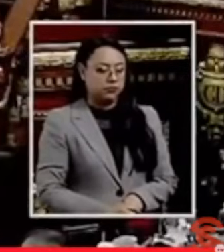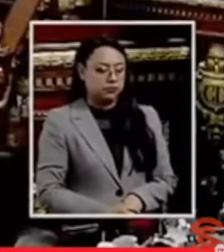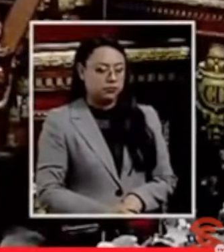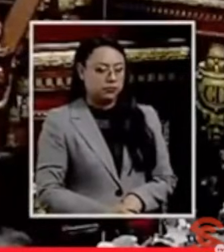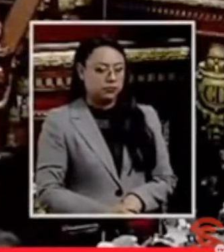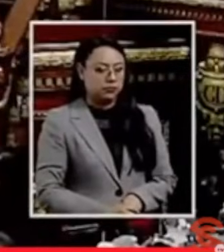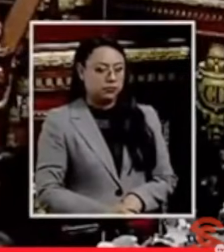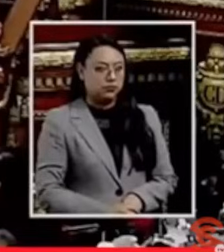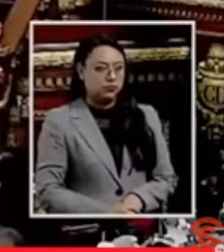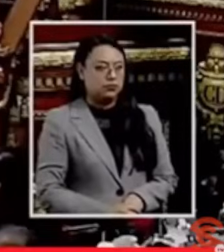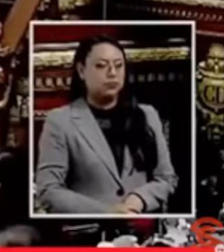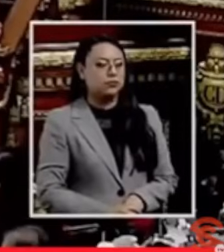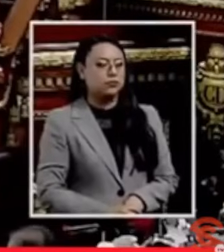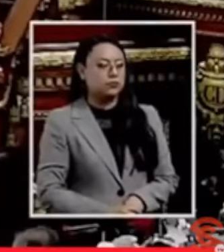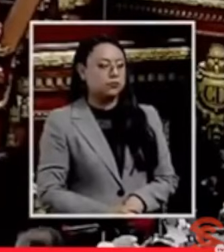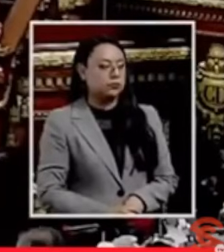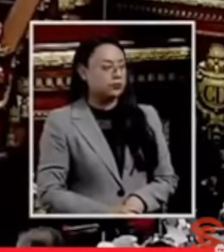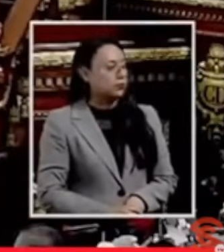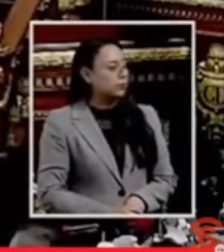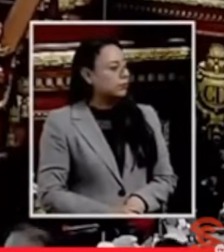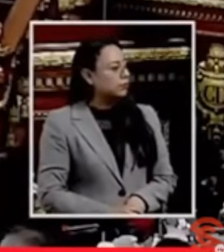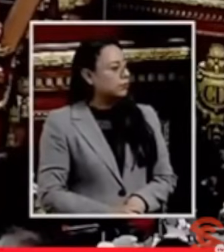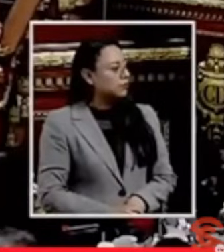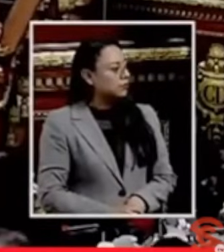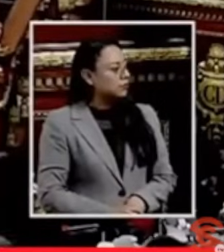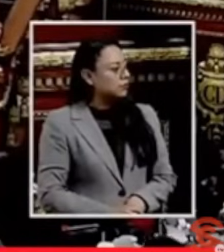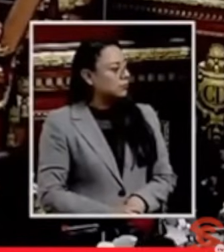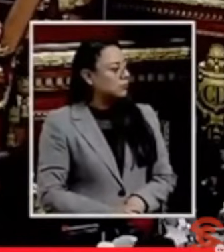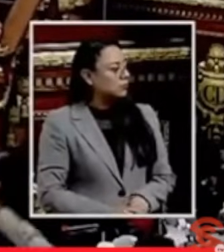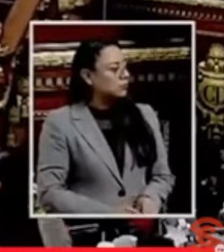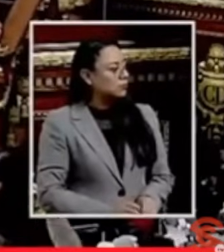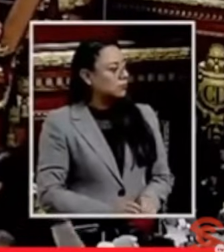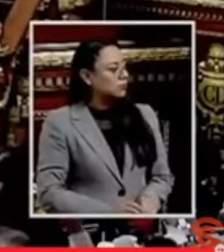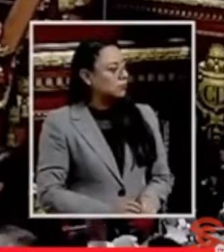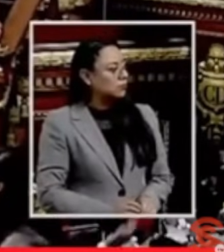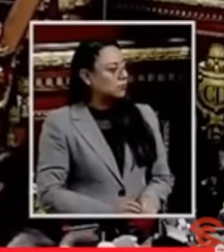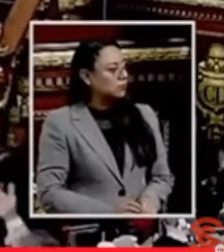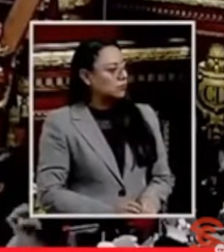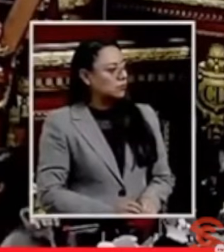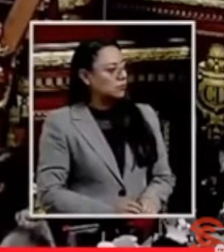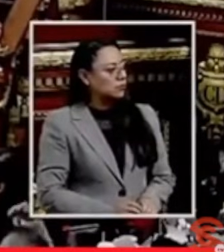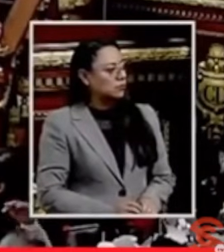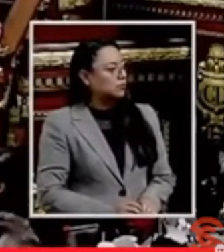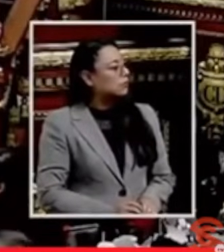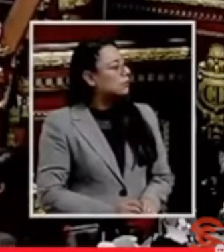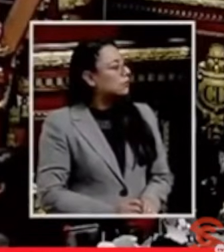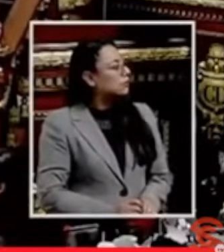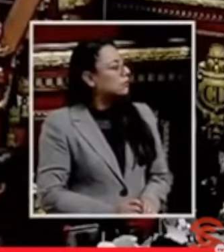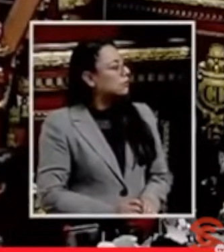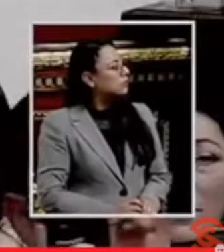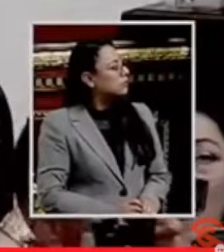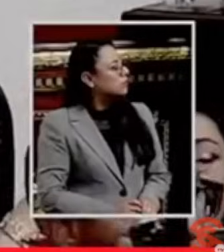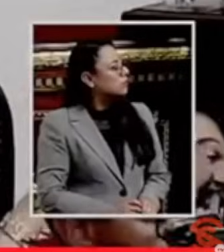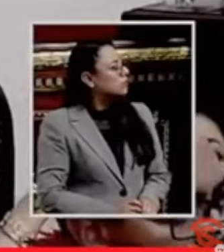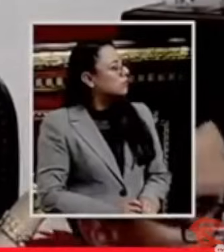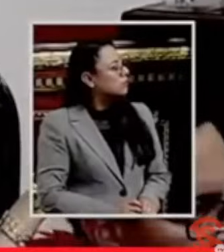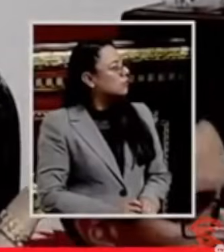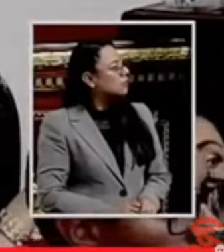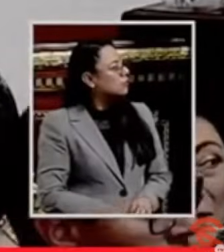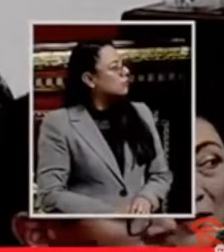no podemos permitir que se violente, que se rompa, que se destruya como lo vivimos el día